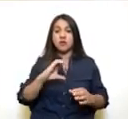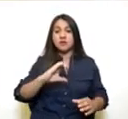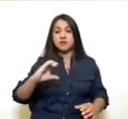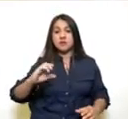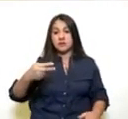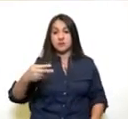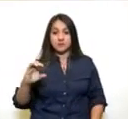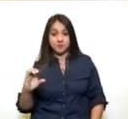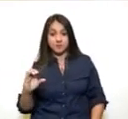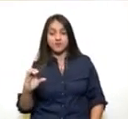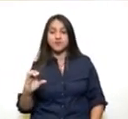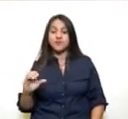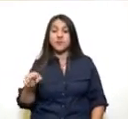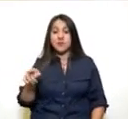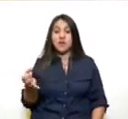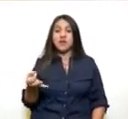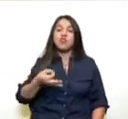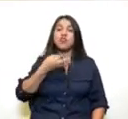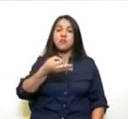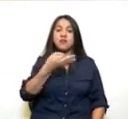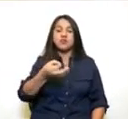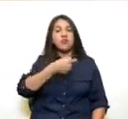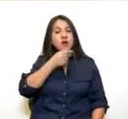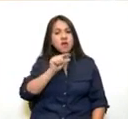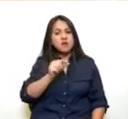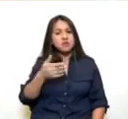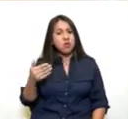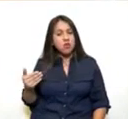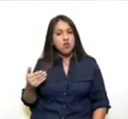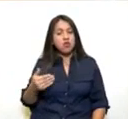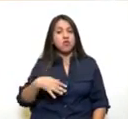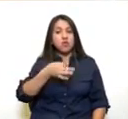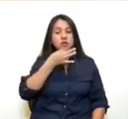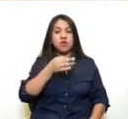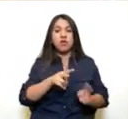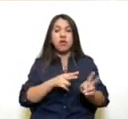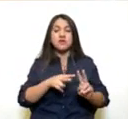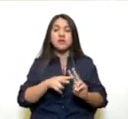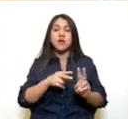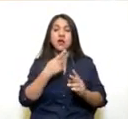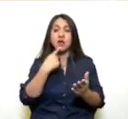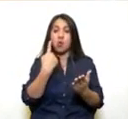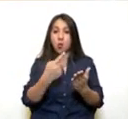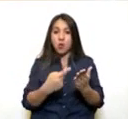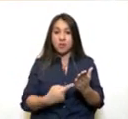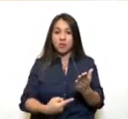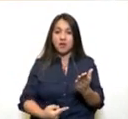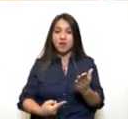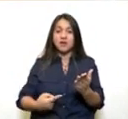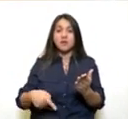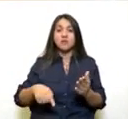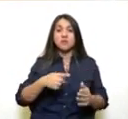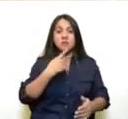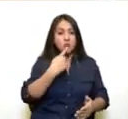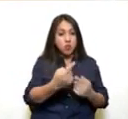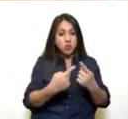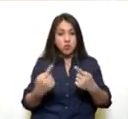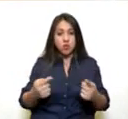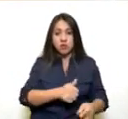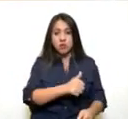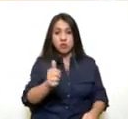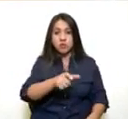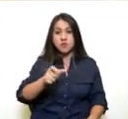construcción y comentó hace poco una encuesta ciudadana que se hizo